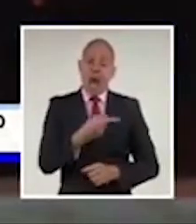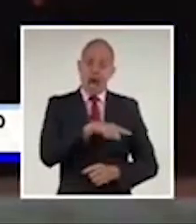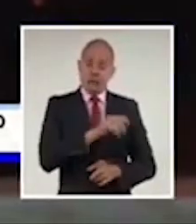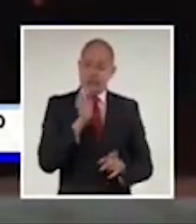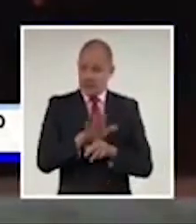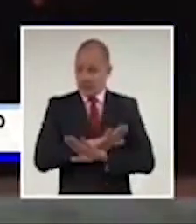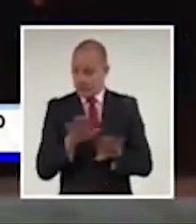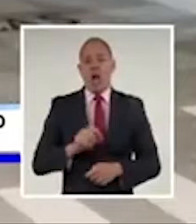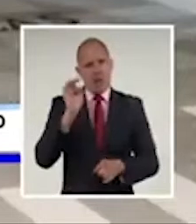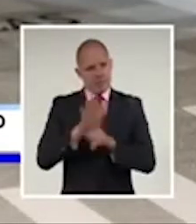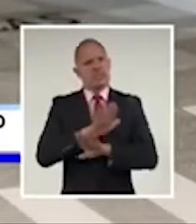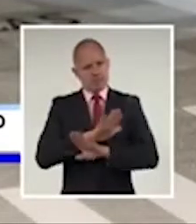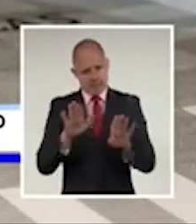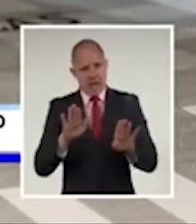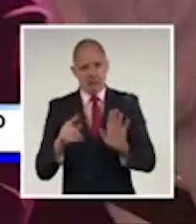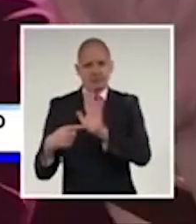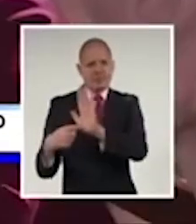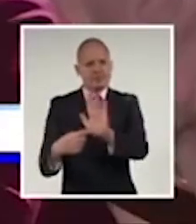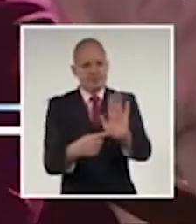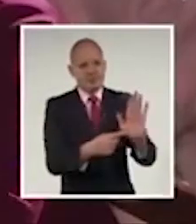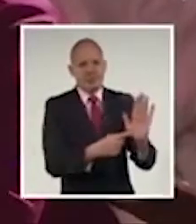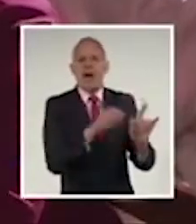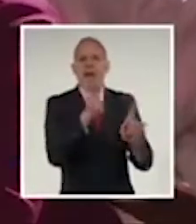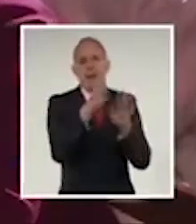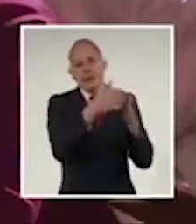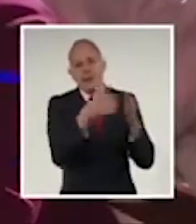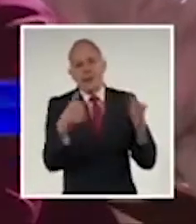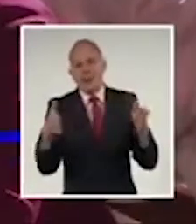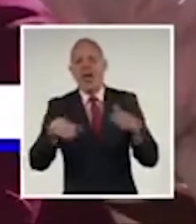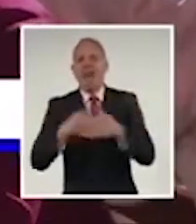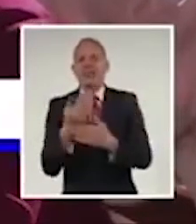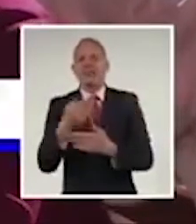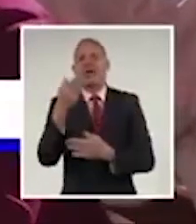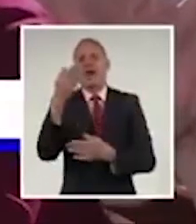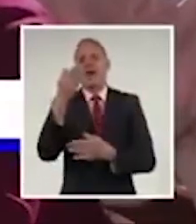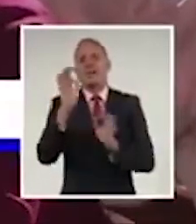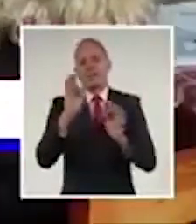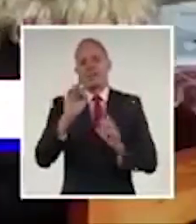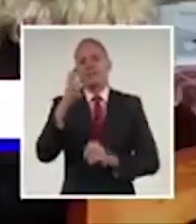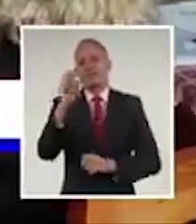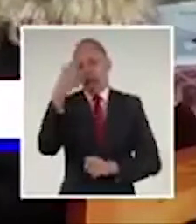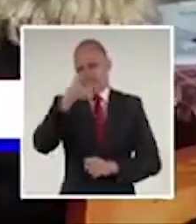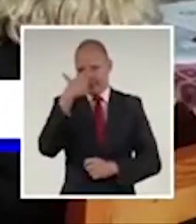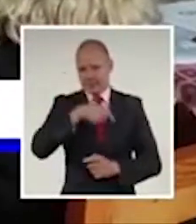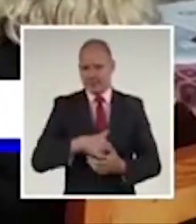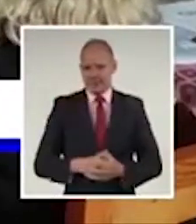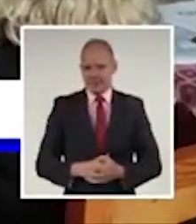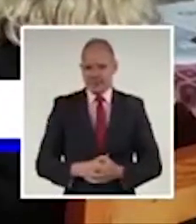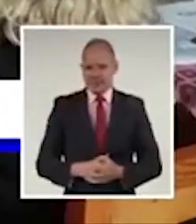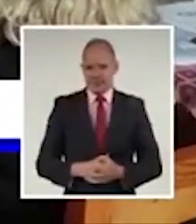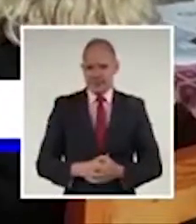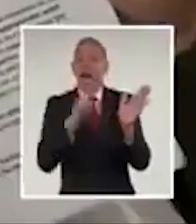no existe. Ni para una ley de este tipo, ni para reformar la Constitución, ni para aprobar una